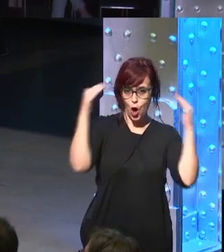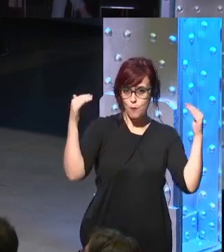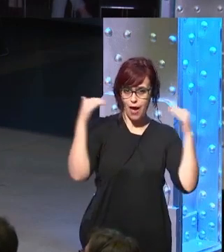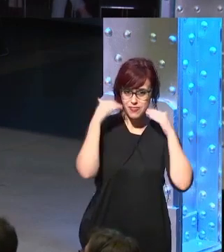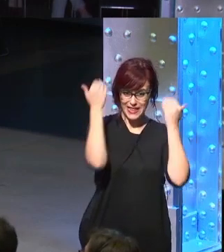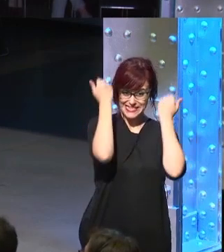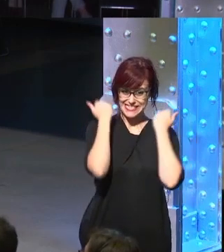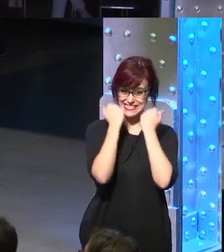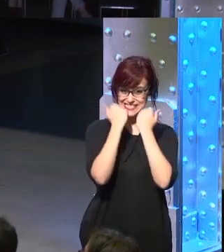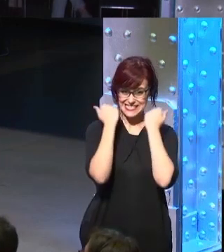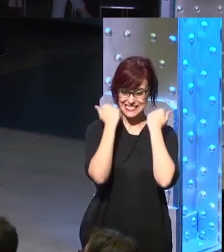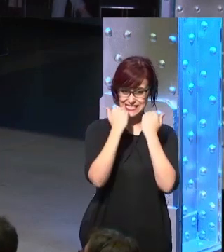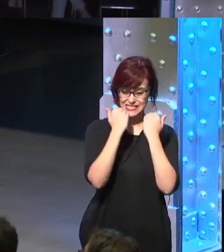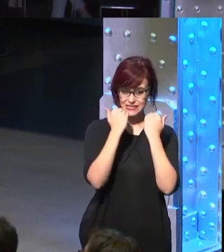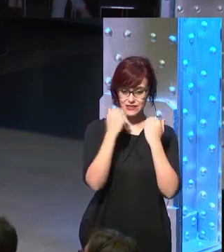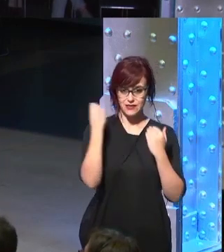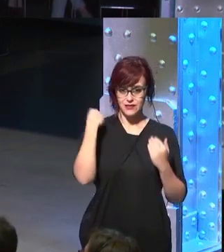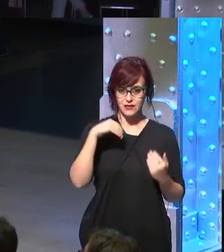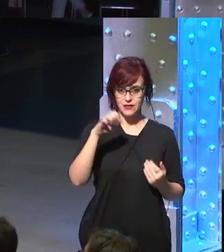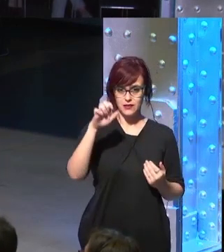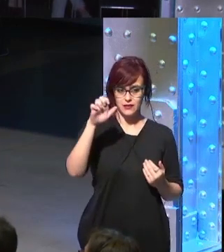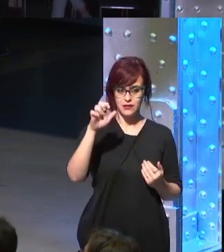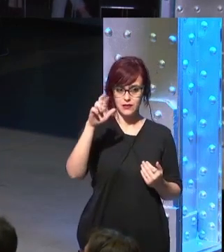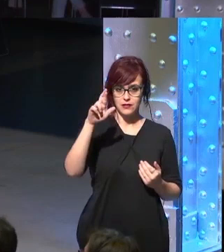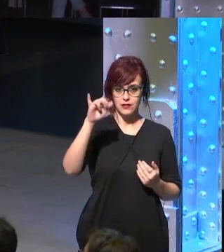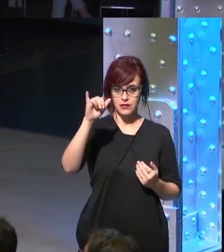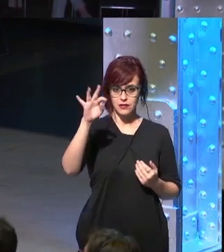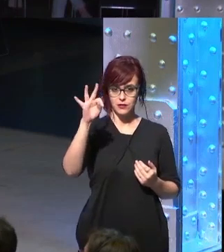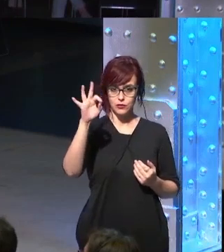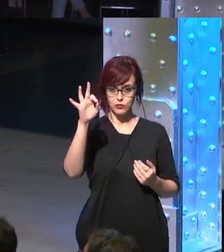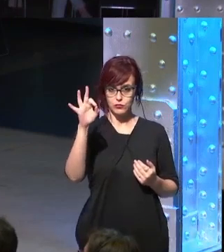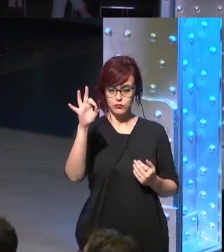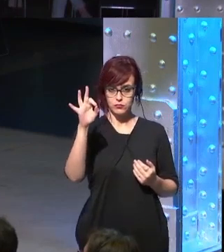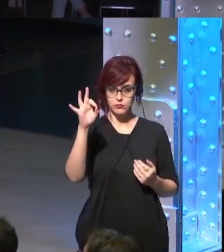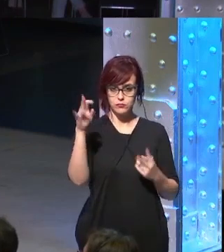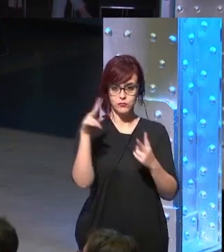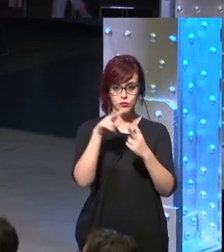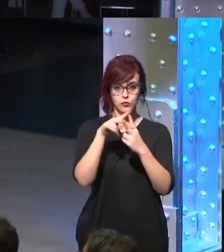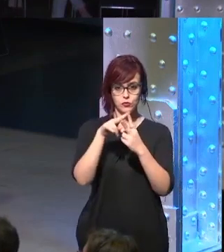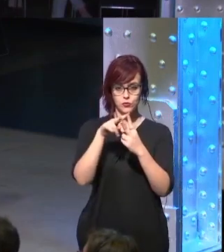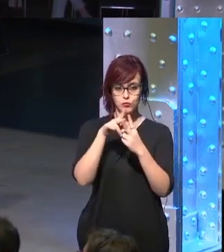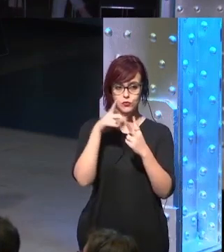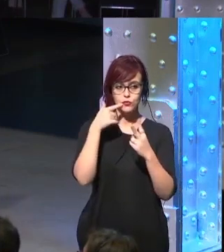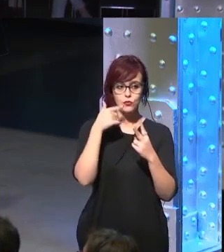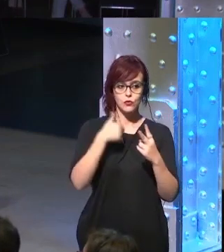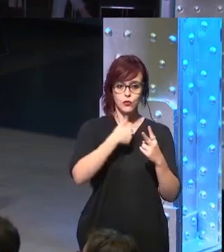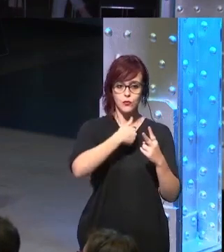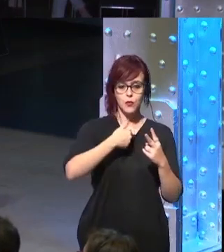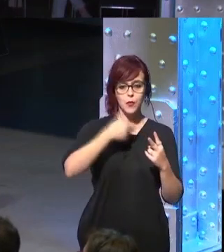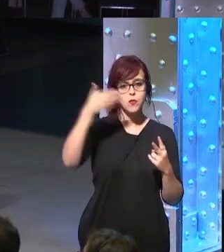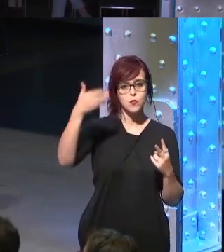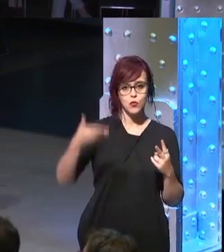Cleopatra y Dido. Me parecen dos figuras muy relevantes